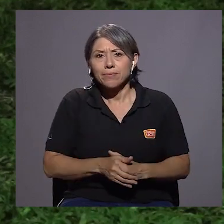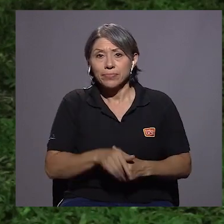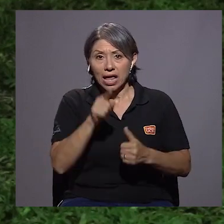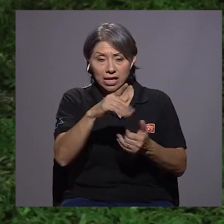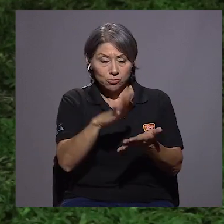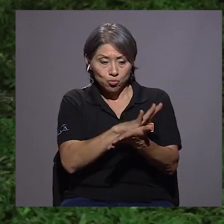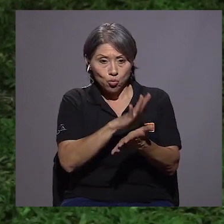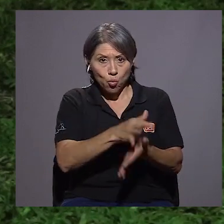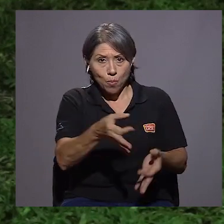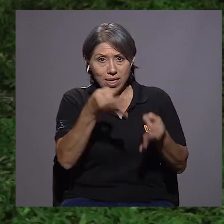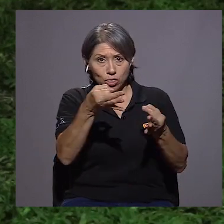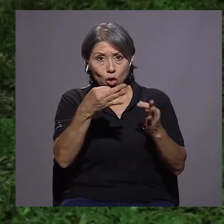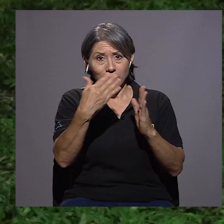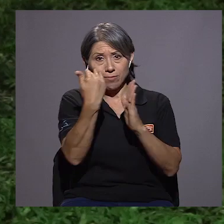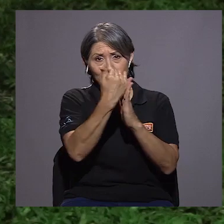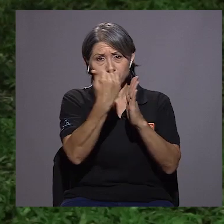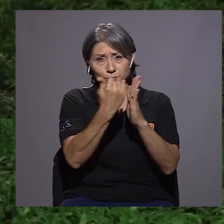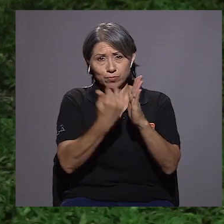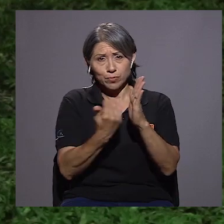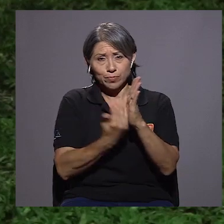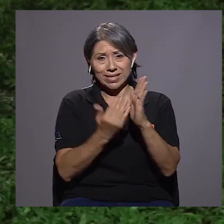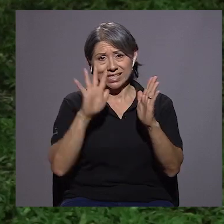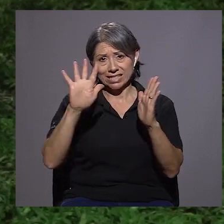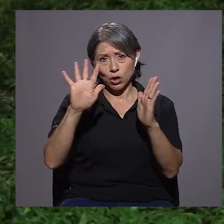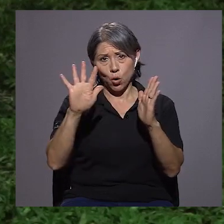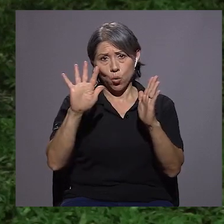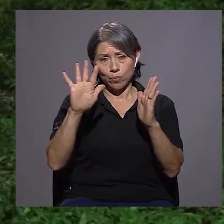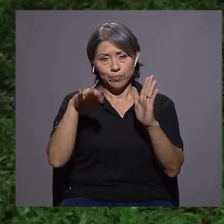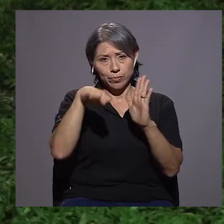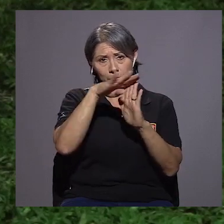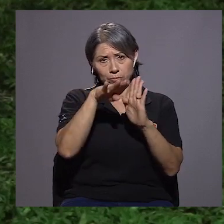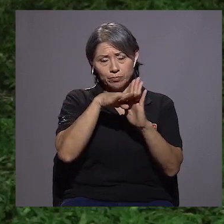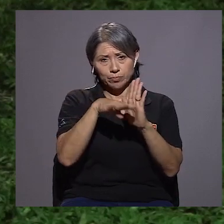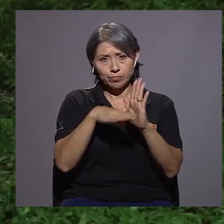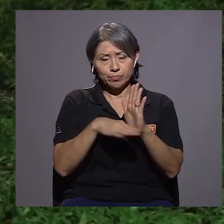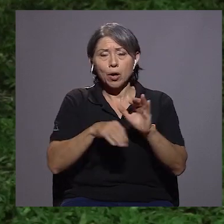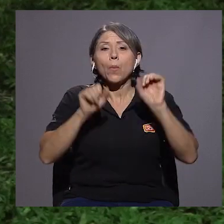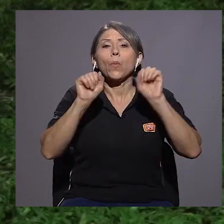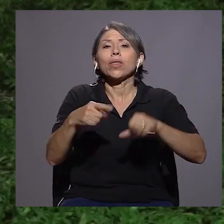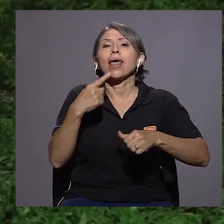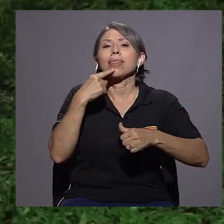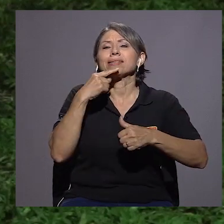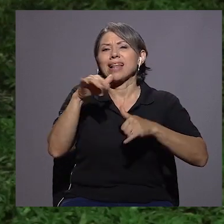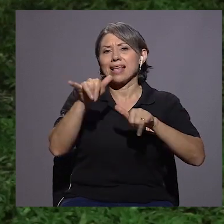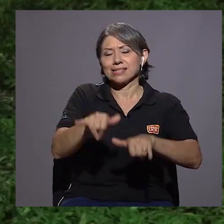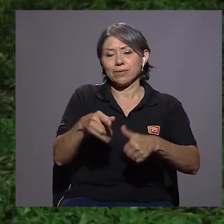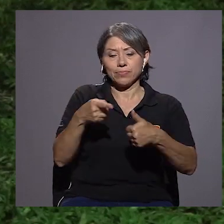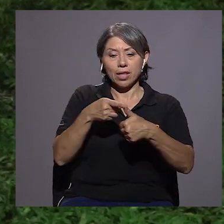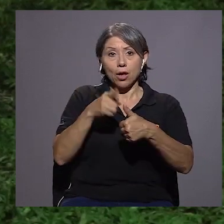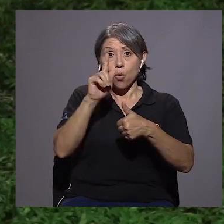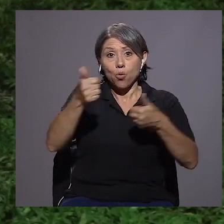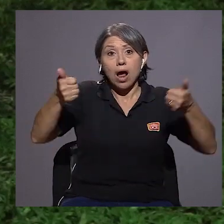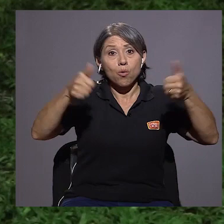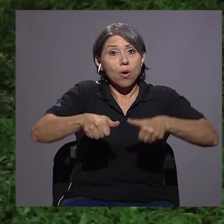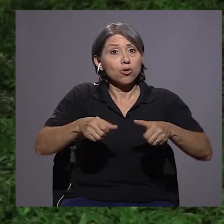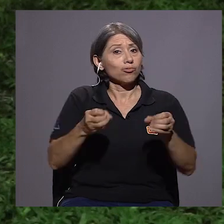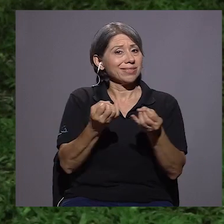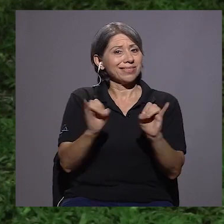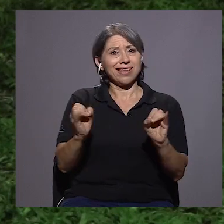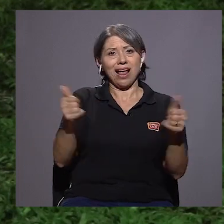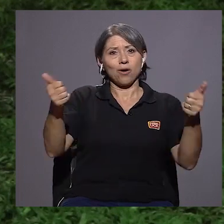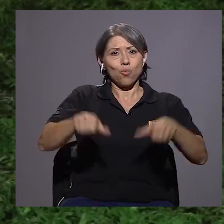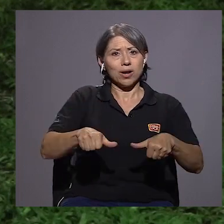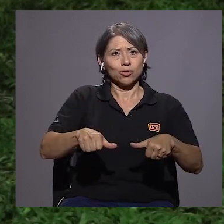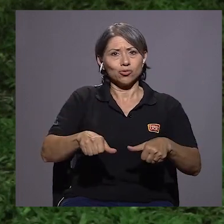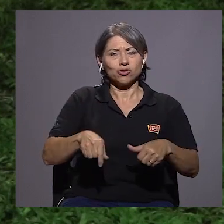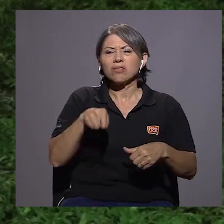acuerdo es, bueno, un documento de 5 puntos que podría nombrar de esta manera: es un acuerdo sin acuerdos.